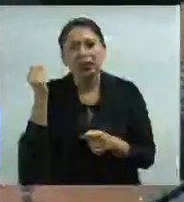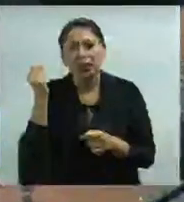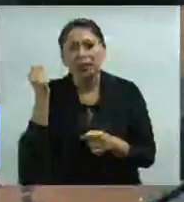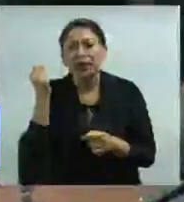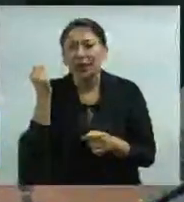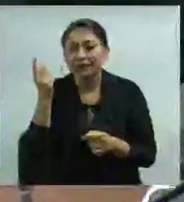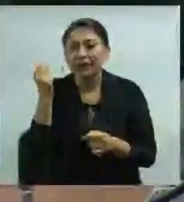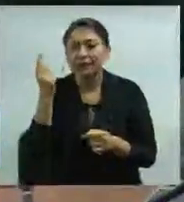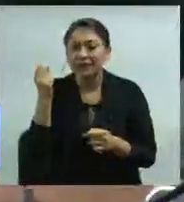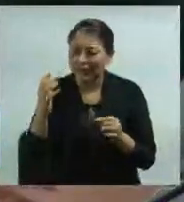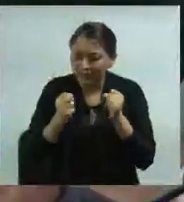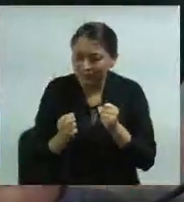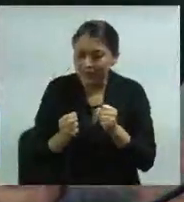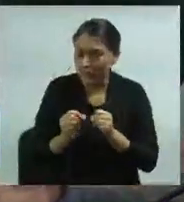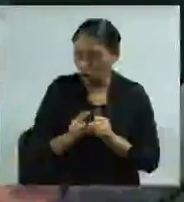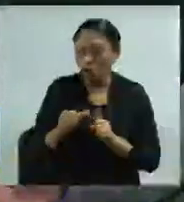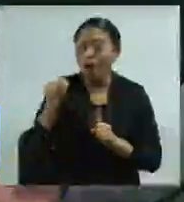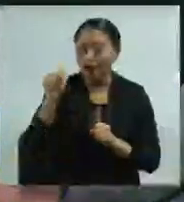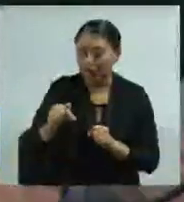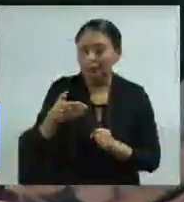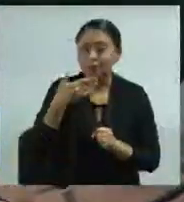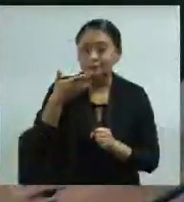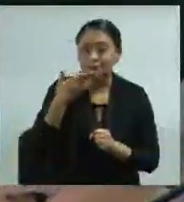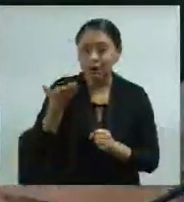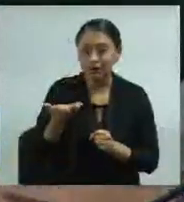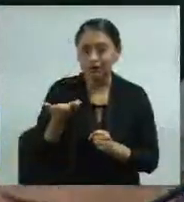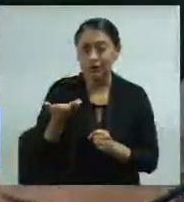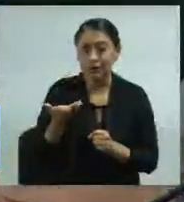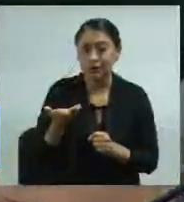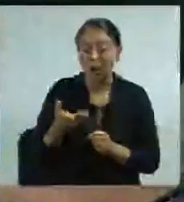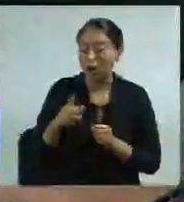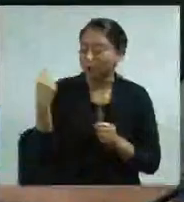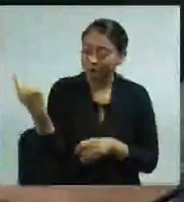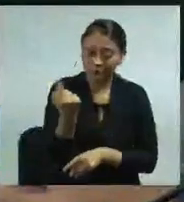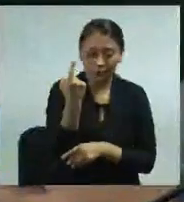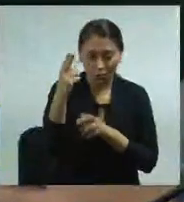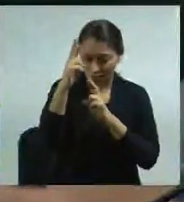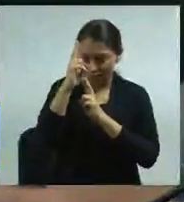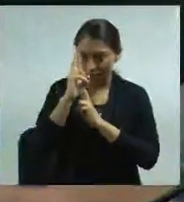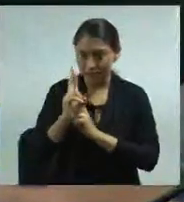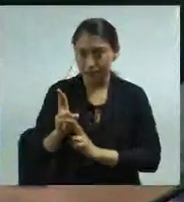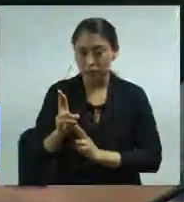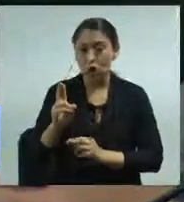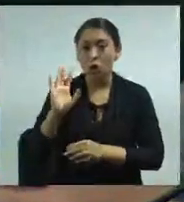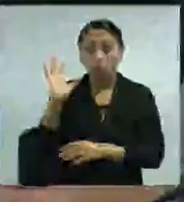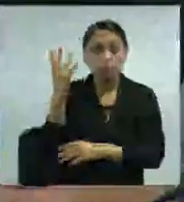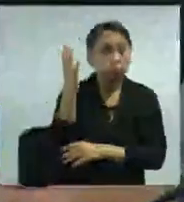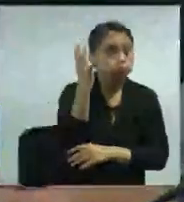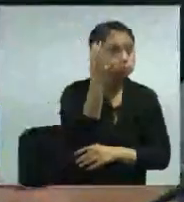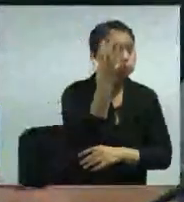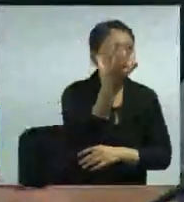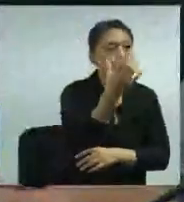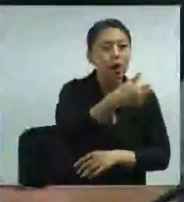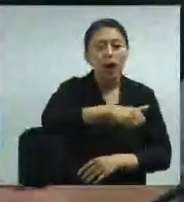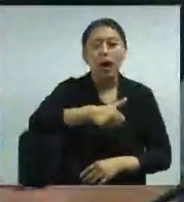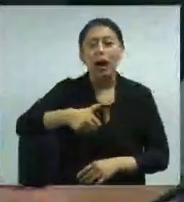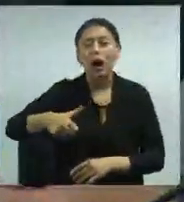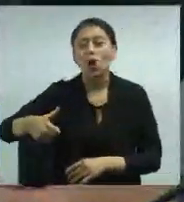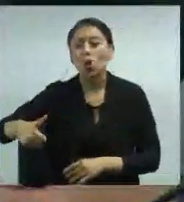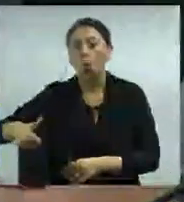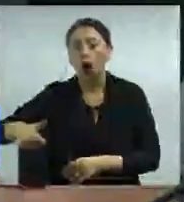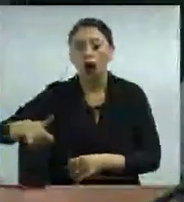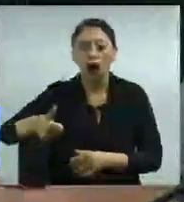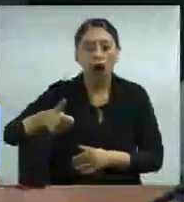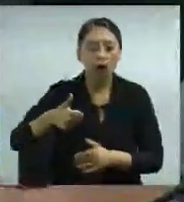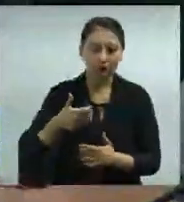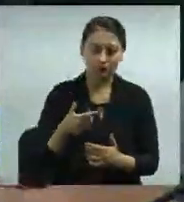Hoy queremos apagar el fuego. Ahí andaban haciendo el ridículo, con todo respeto. Un helicóptero y un tambo de agua apagando el fuego, eso